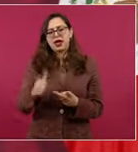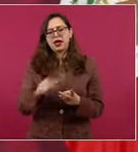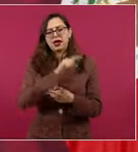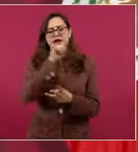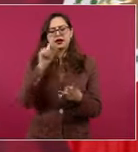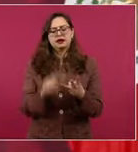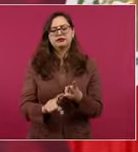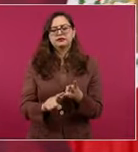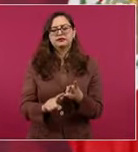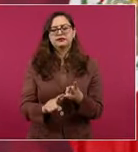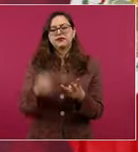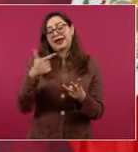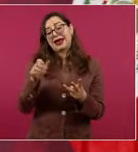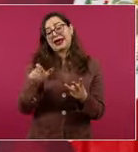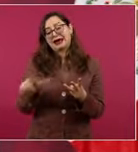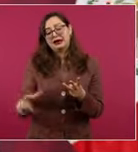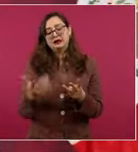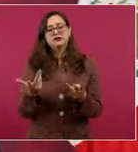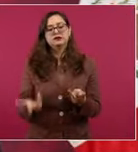Gay